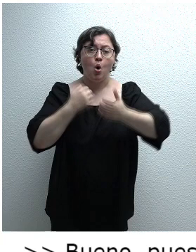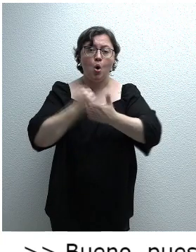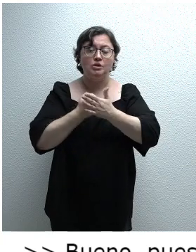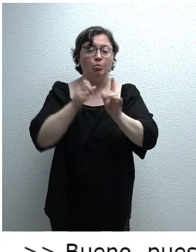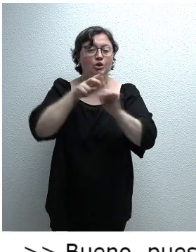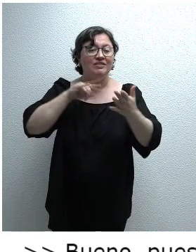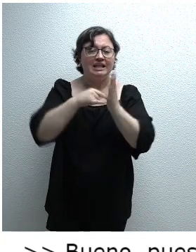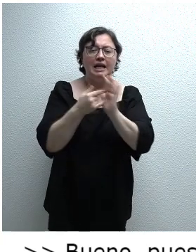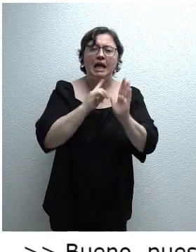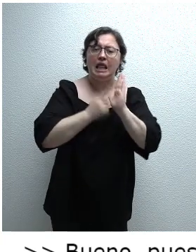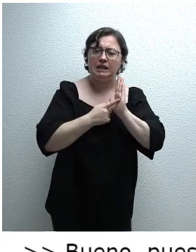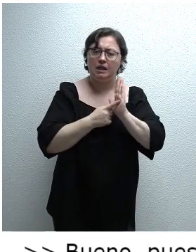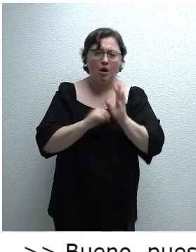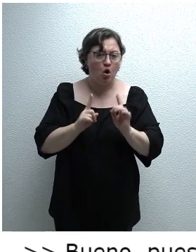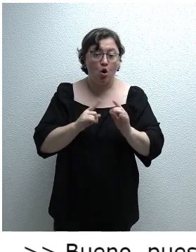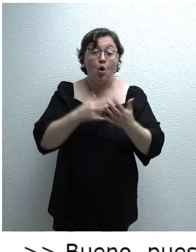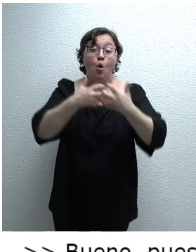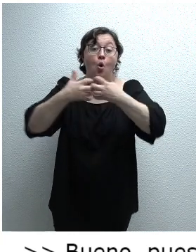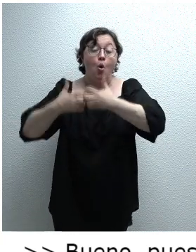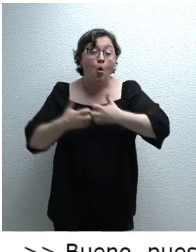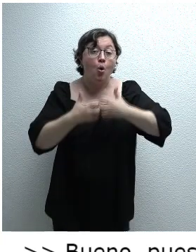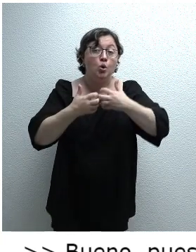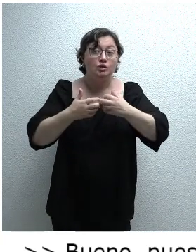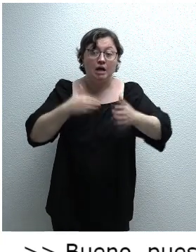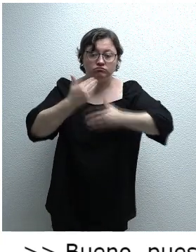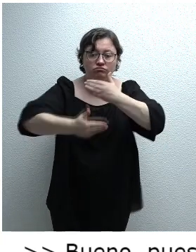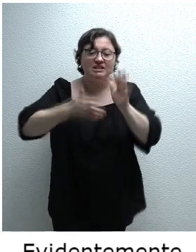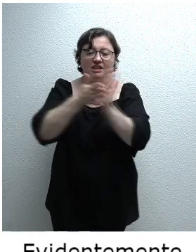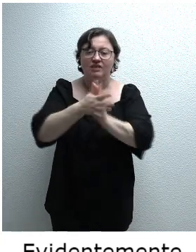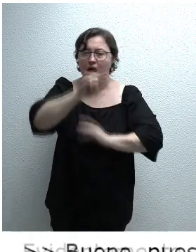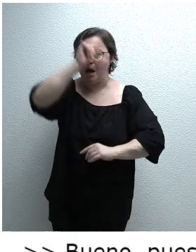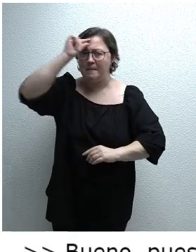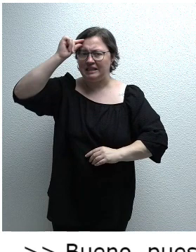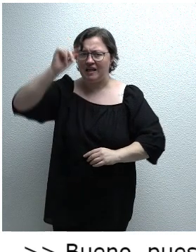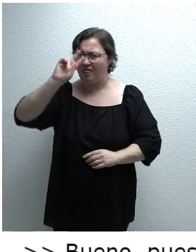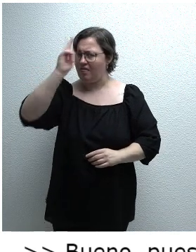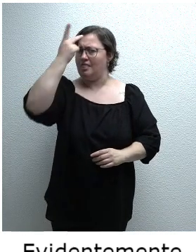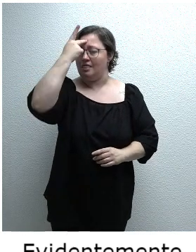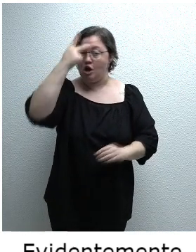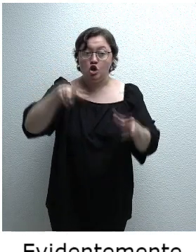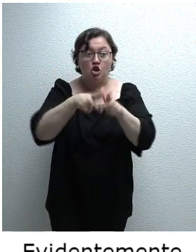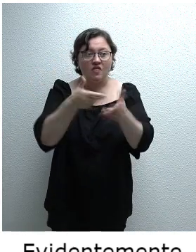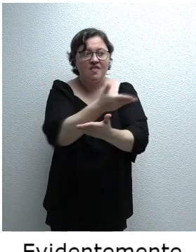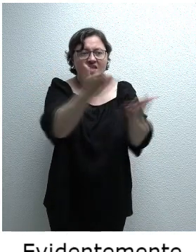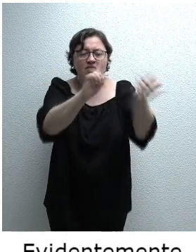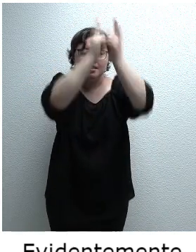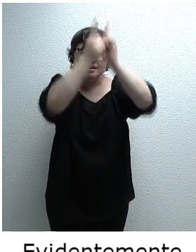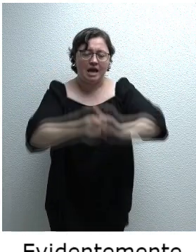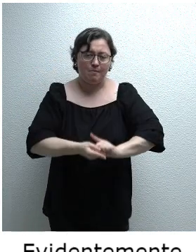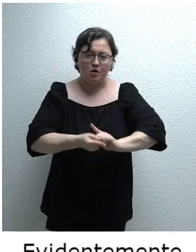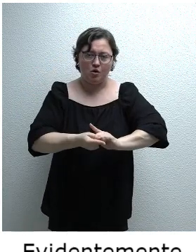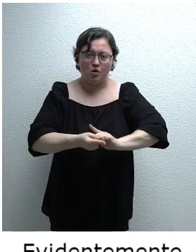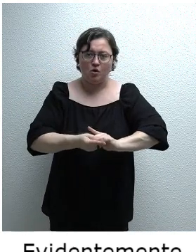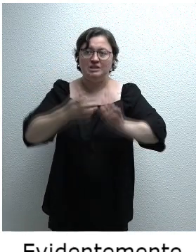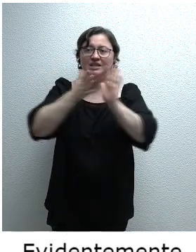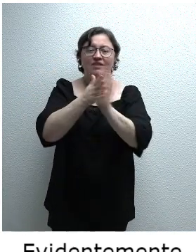técnica, legislativa, esto es una lucha que requiere un cambio de mentalidad, un cambio en la sociedad. Hay que darle la vuelta a